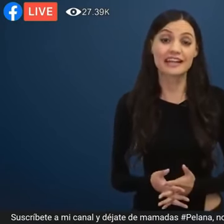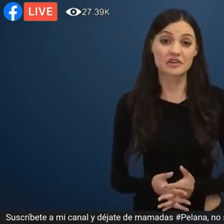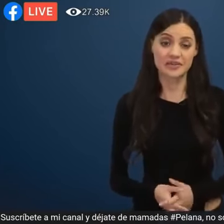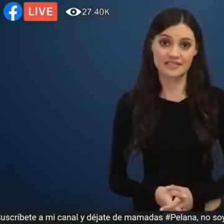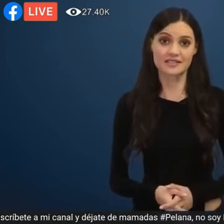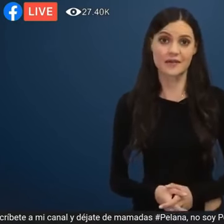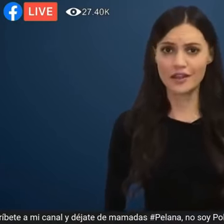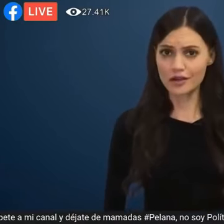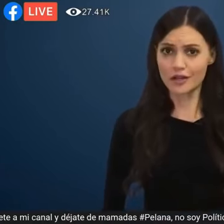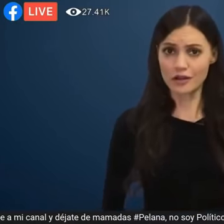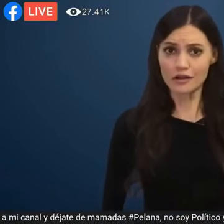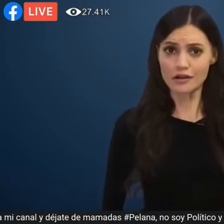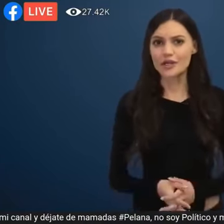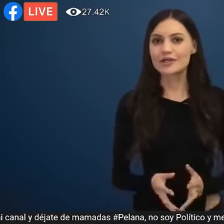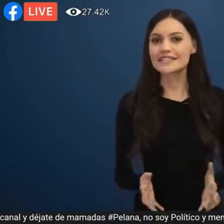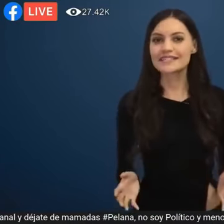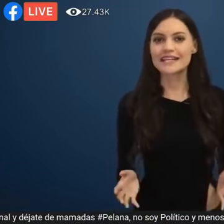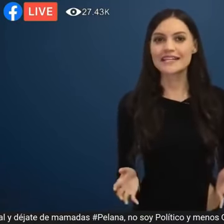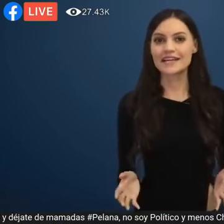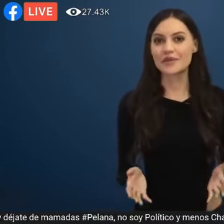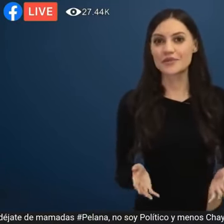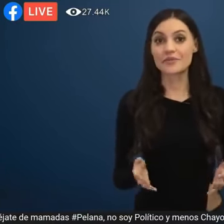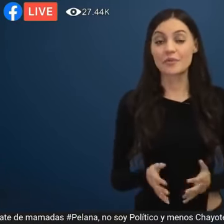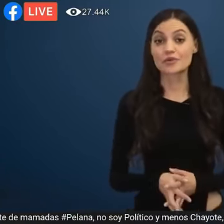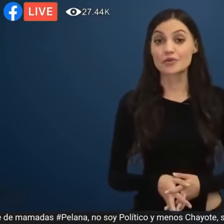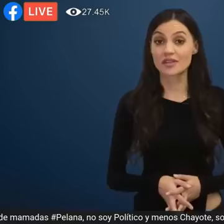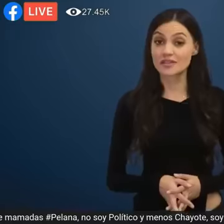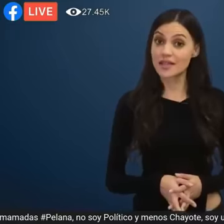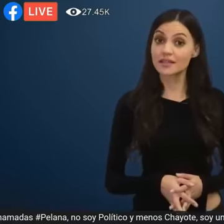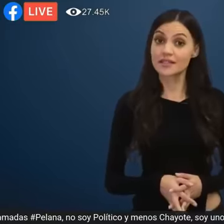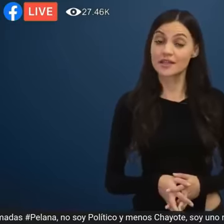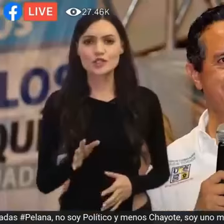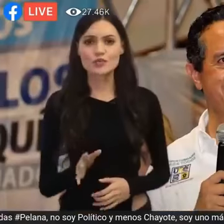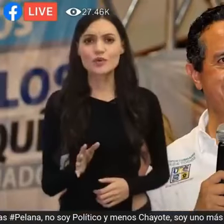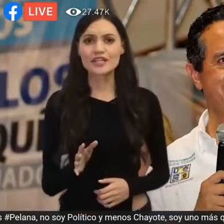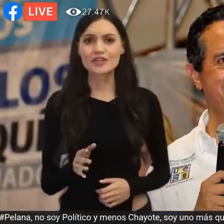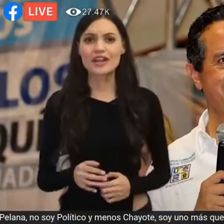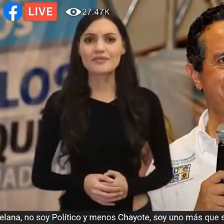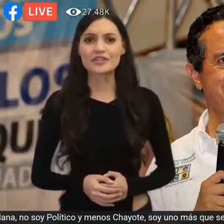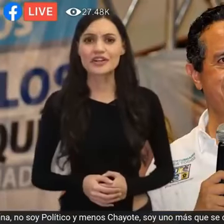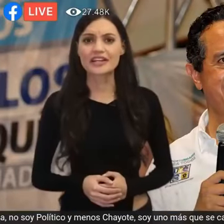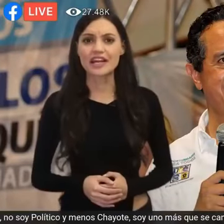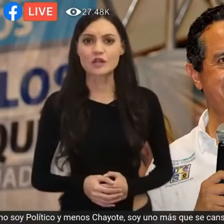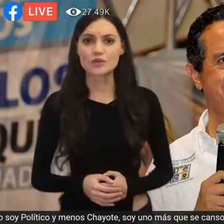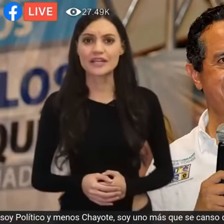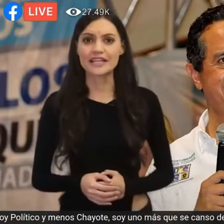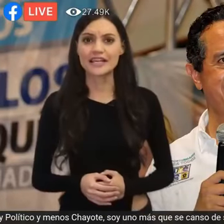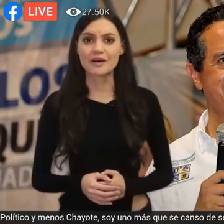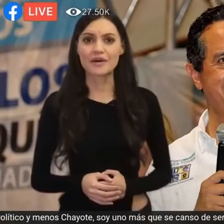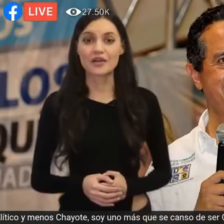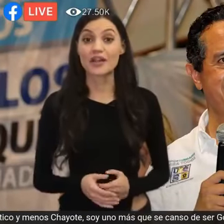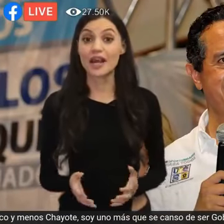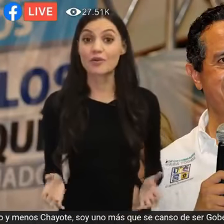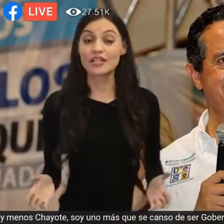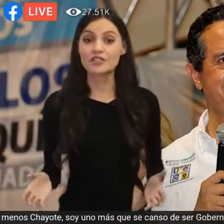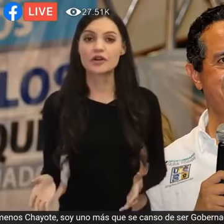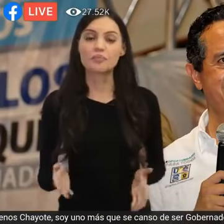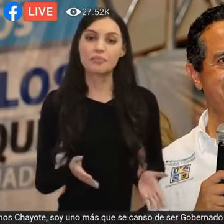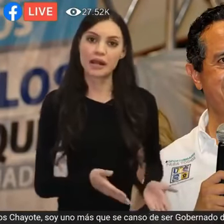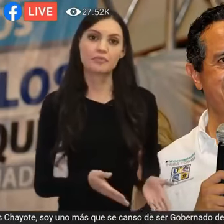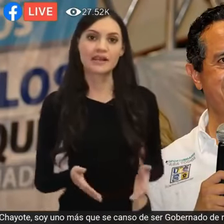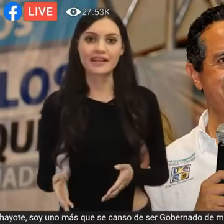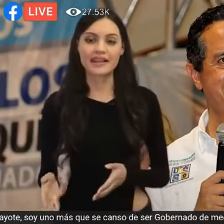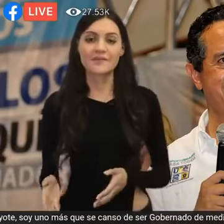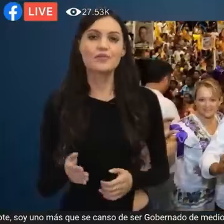los quintanarruenses. Irónico, ¿no? Pero no es de extrañar si observamos sus antecedentes. En su momento, la victoria de Carlos Joaquín de la mano de la